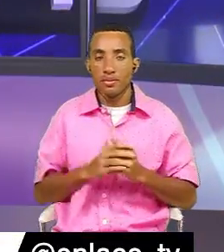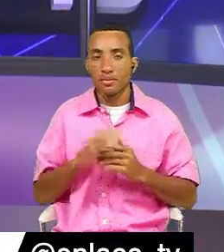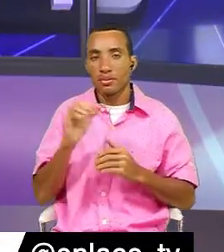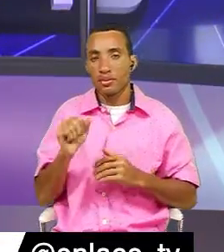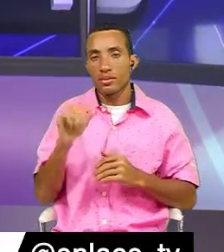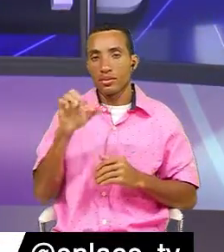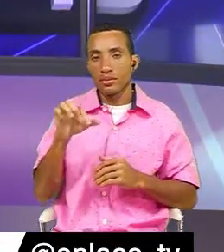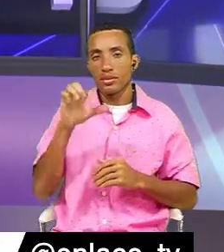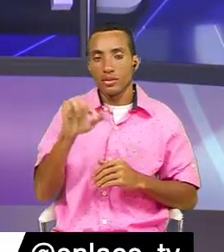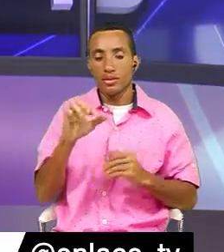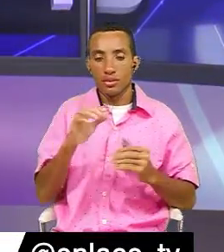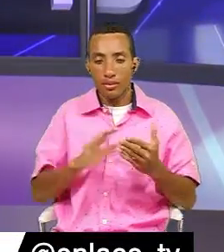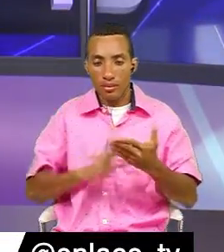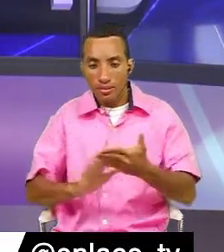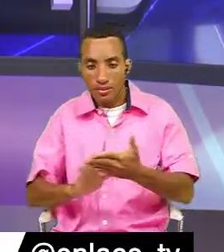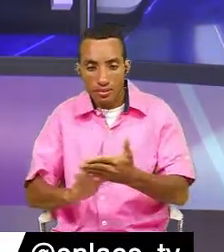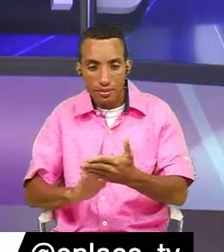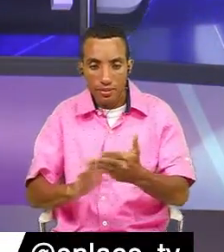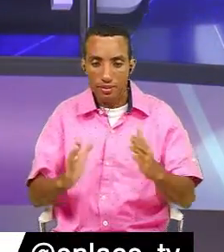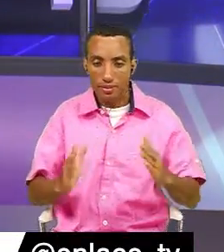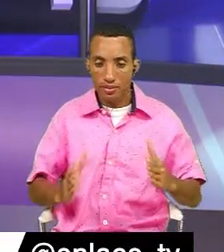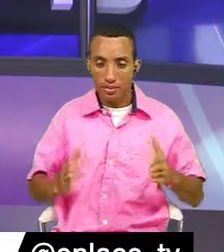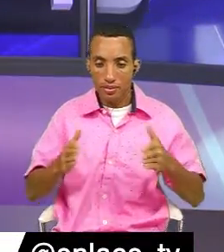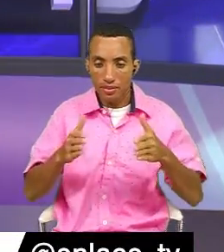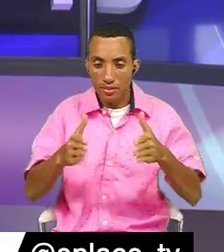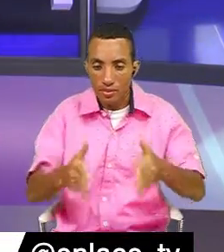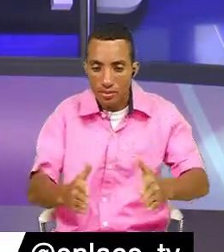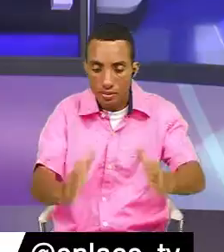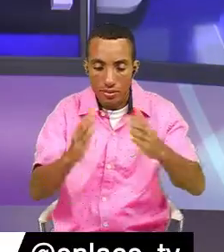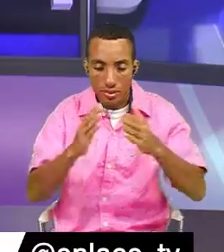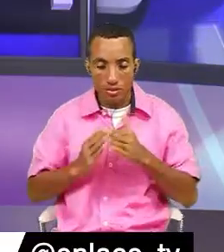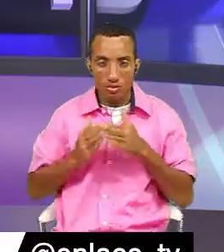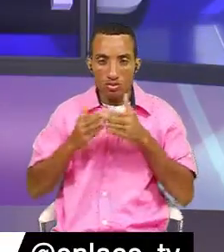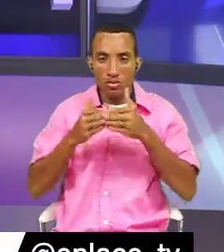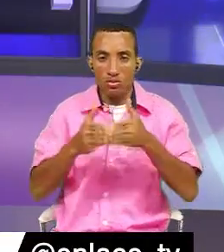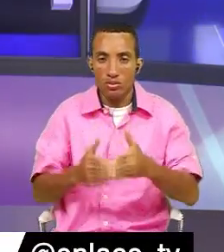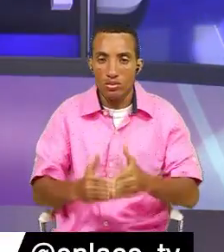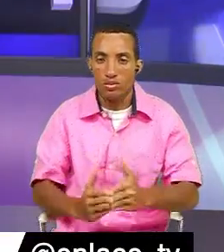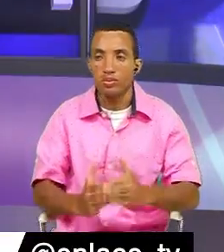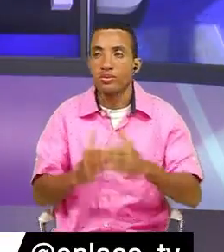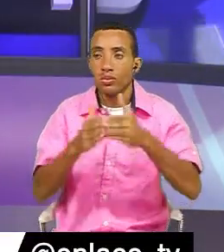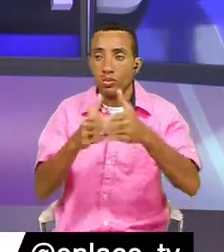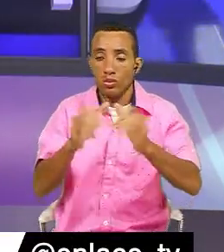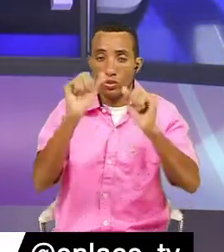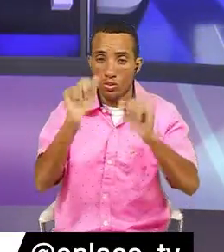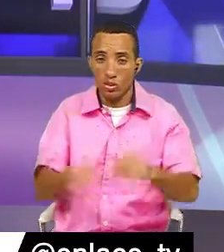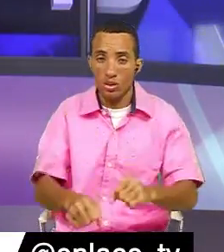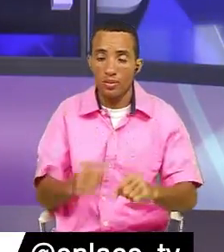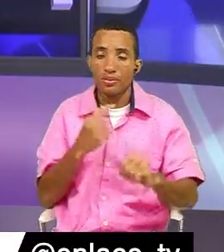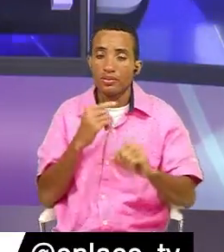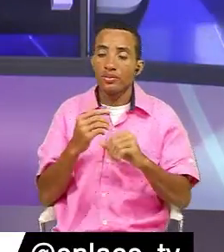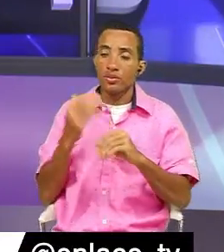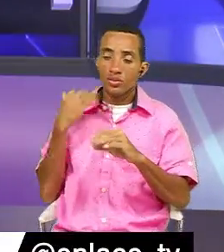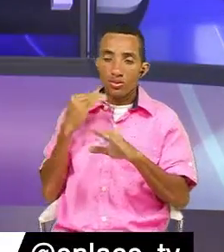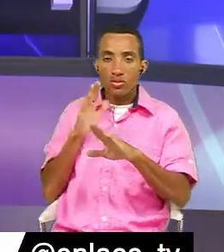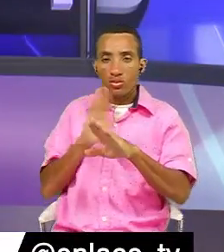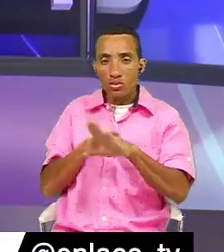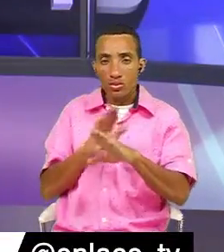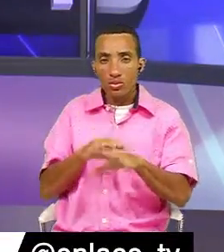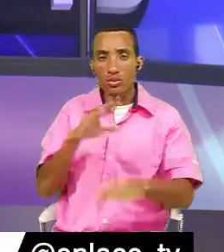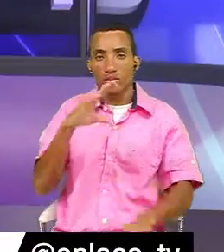de recuperación de navegabilidad del río Magdalena. Mediante este pronunciamiento hecho en las últimas horas, Cor